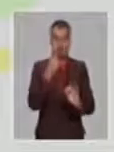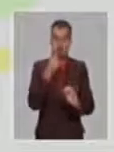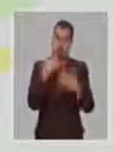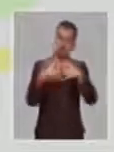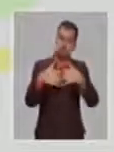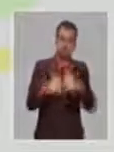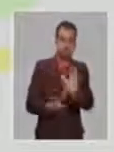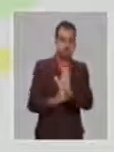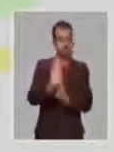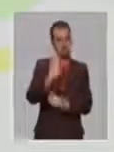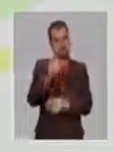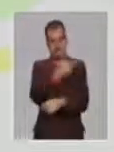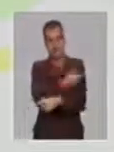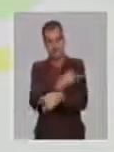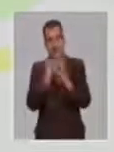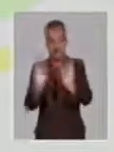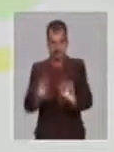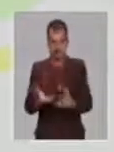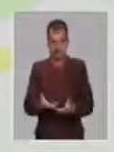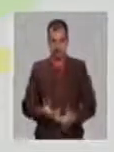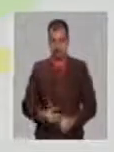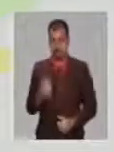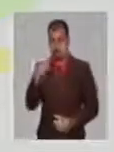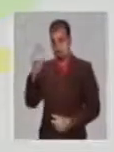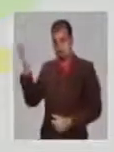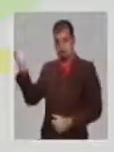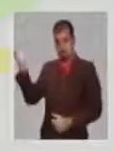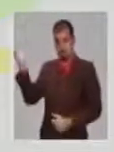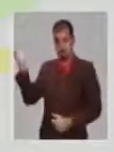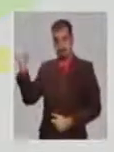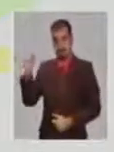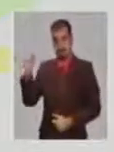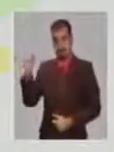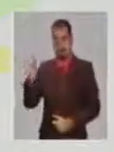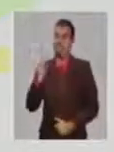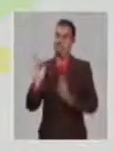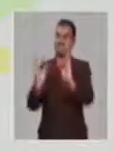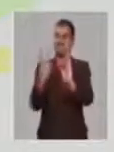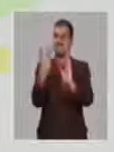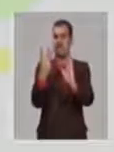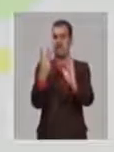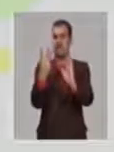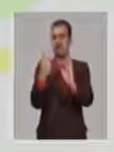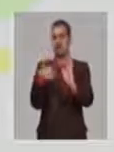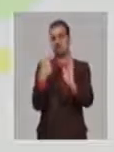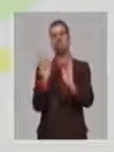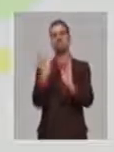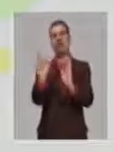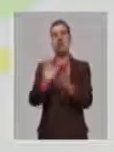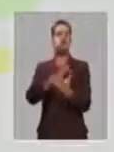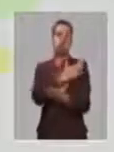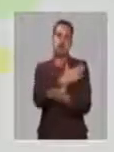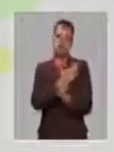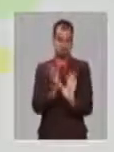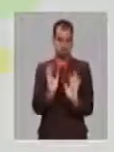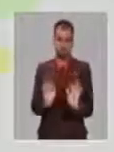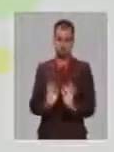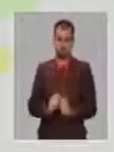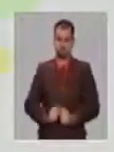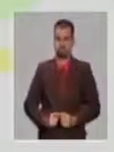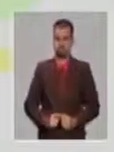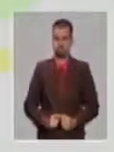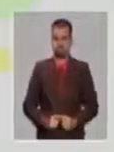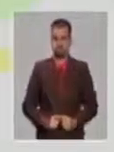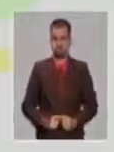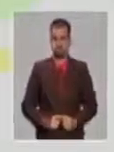de vacunas. Y nosotros en esa lámina estamos poniendo que el fase 3 le hemos puesto una fecha de marzo. Si me preguntan cuándo empieza